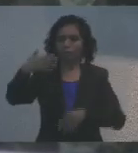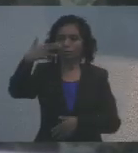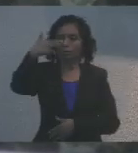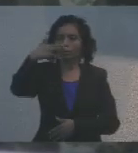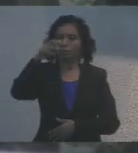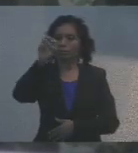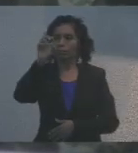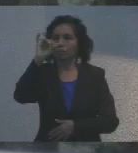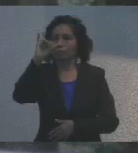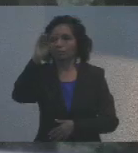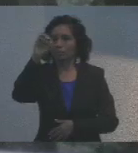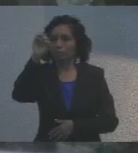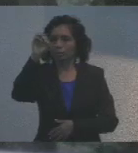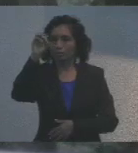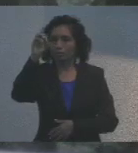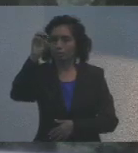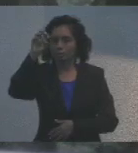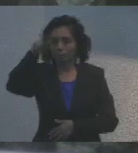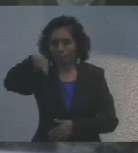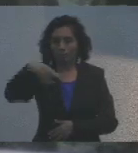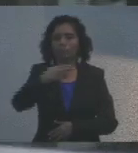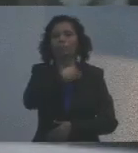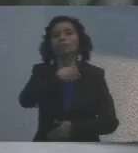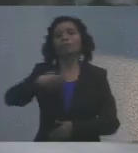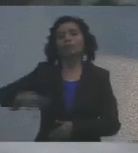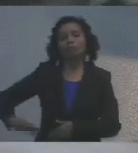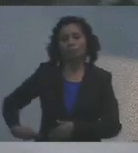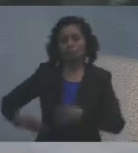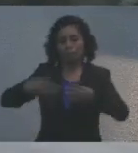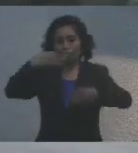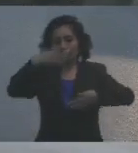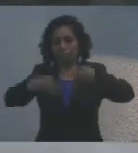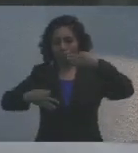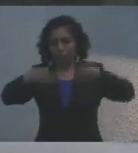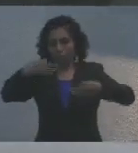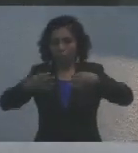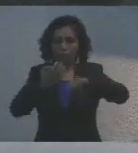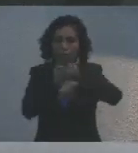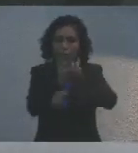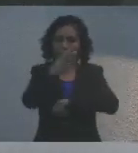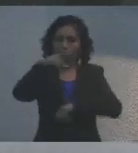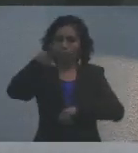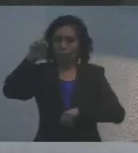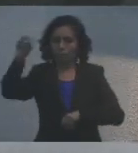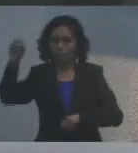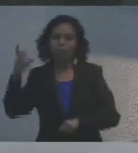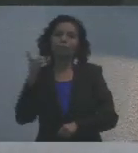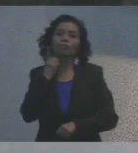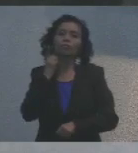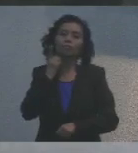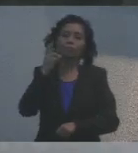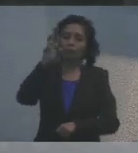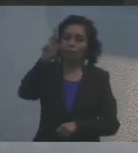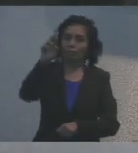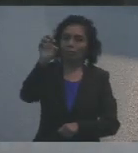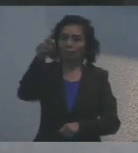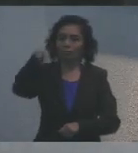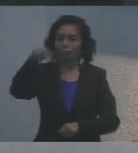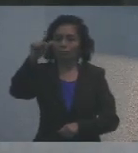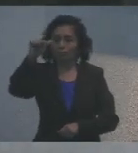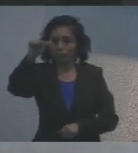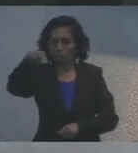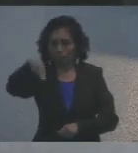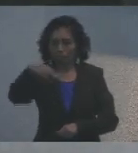cebada Rivas presidente del tribunal superior de justicia diputado renán Eduardo Sánchez tajonar